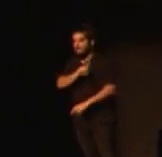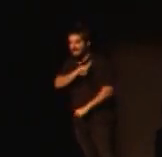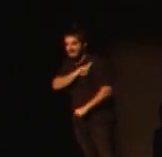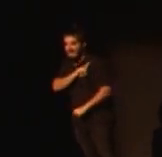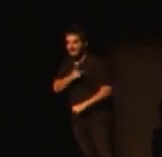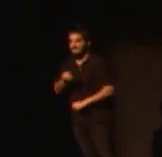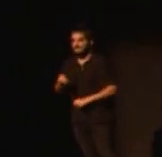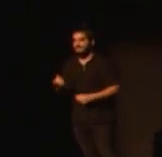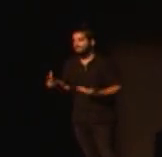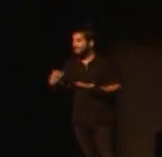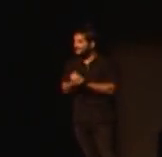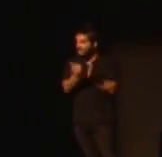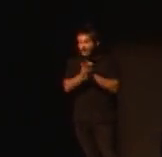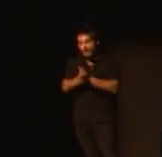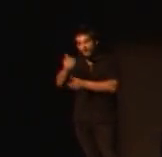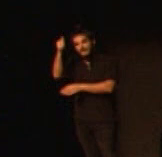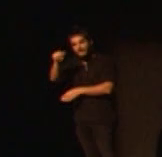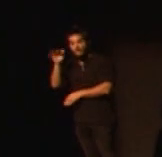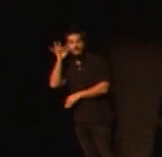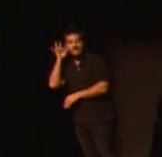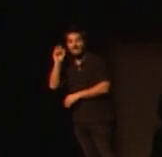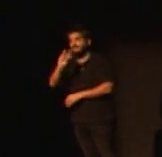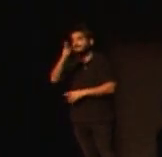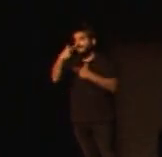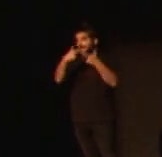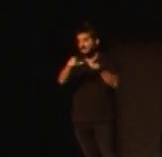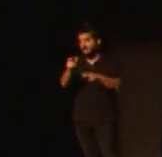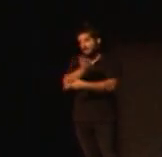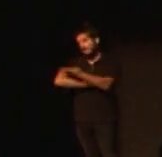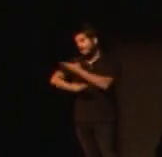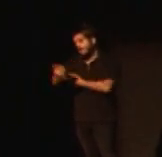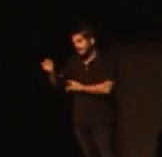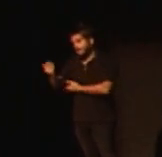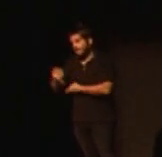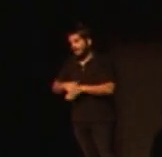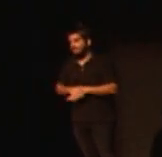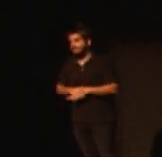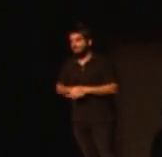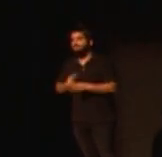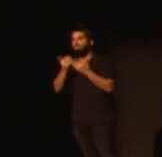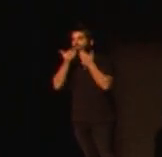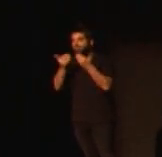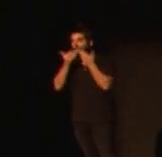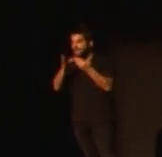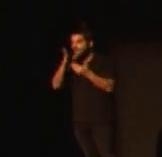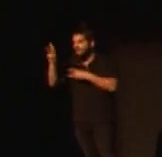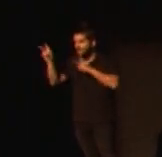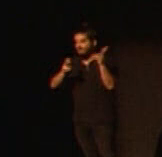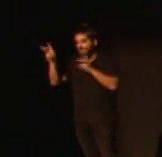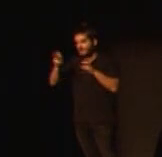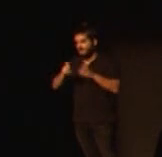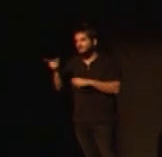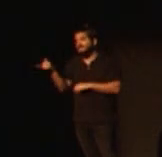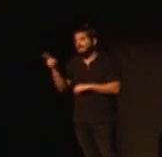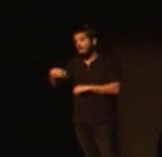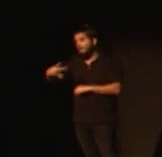los compañeros y compañeras del tercer sector de la discapacidad. Muchísimas gracias por acompañarnos al vicepresidente de la